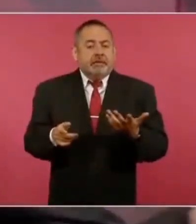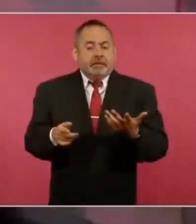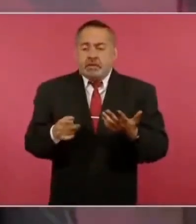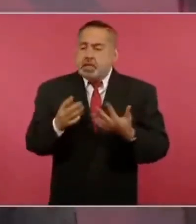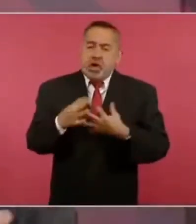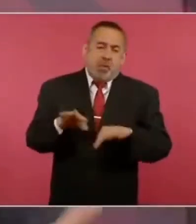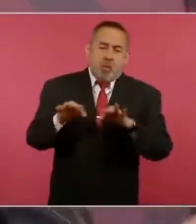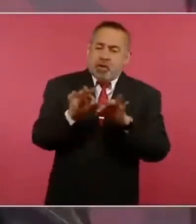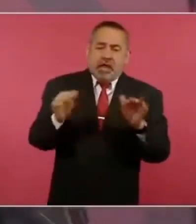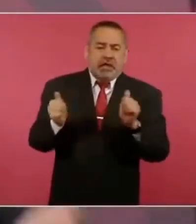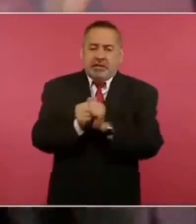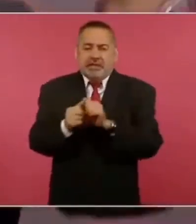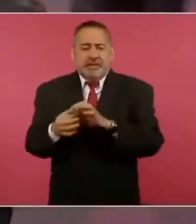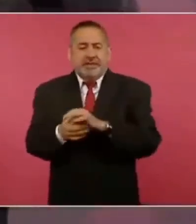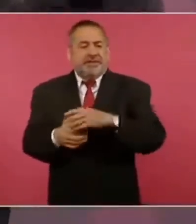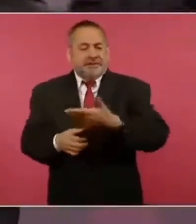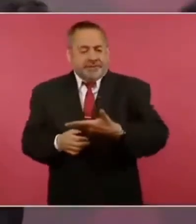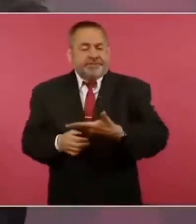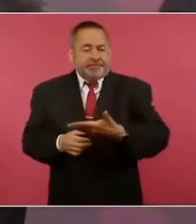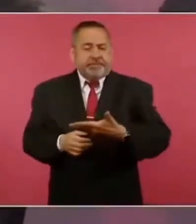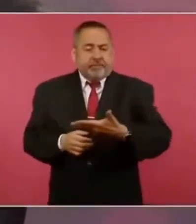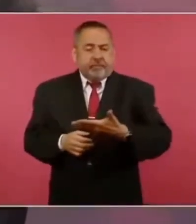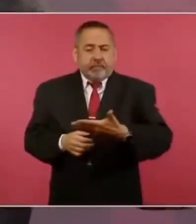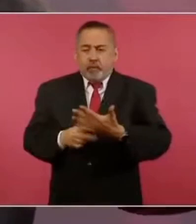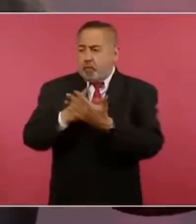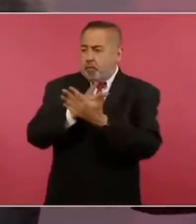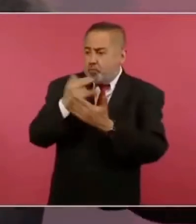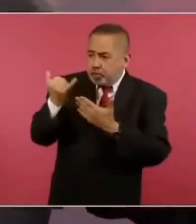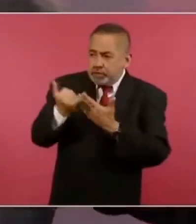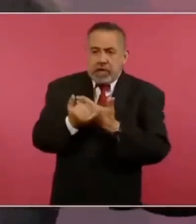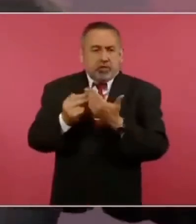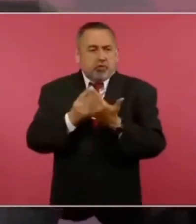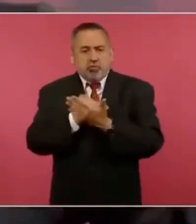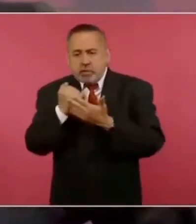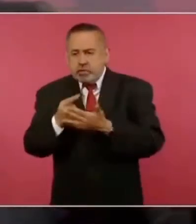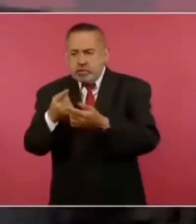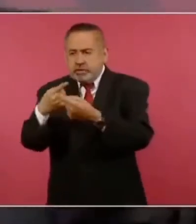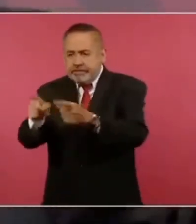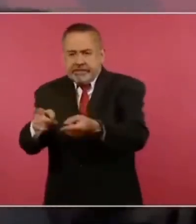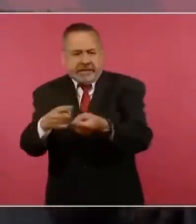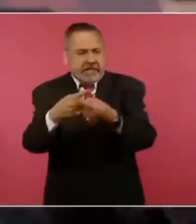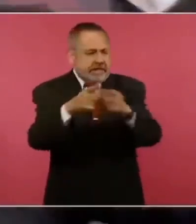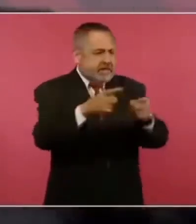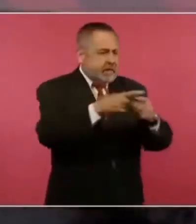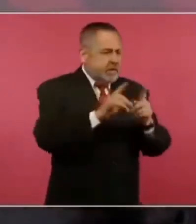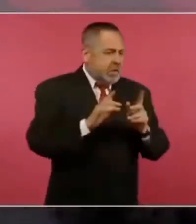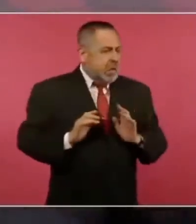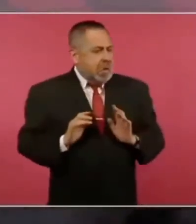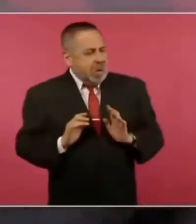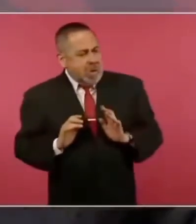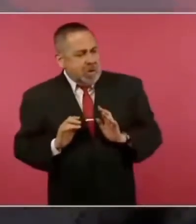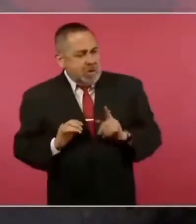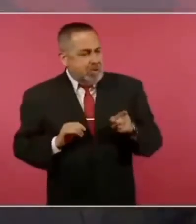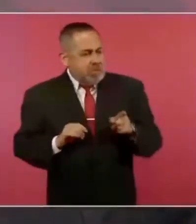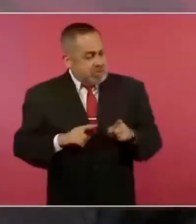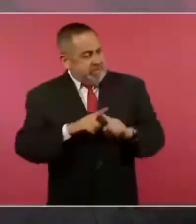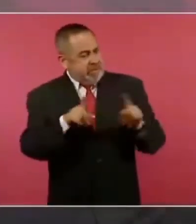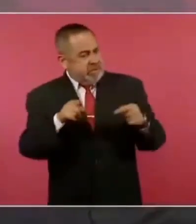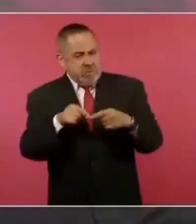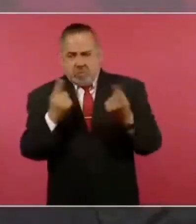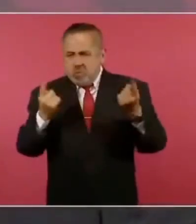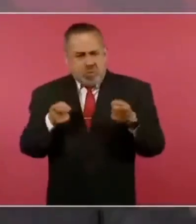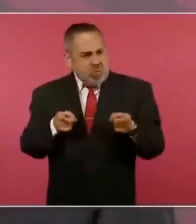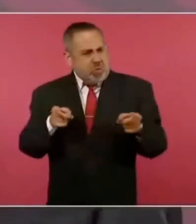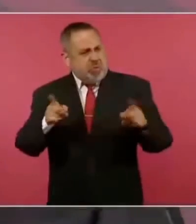consustancial el que haya proyectos distintos y hasta contrapuestos de